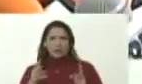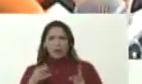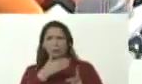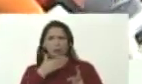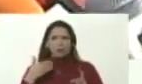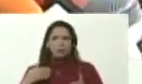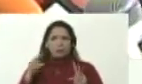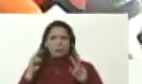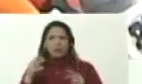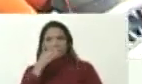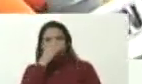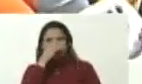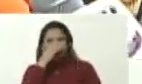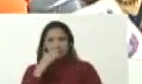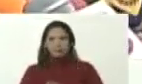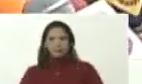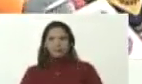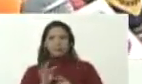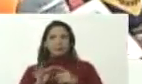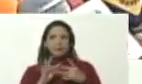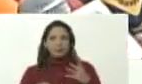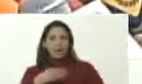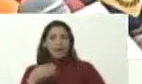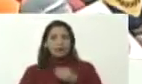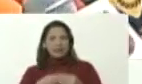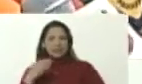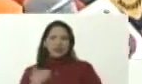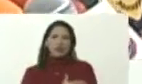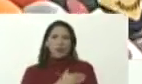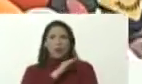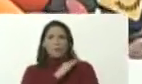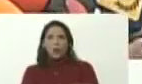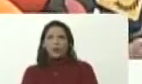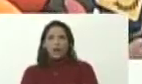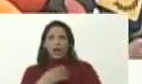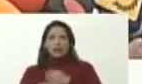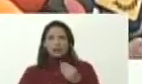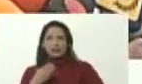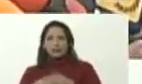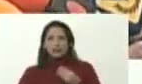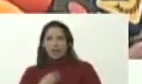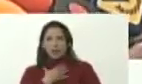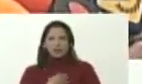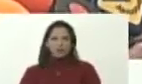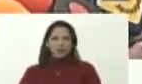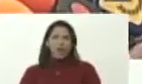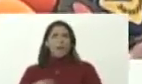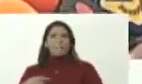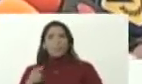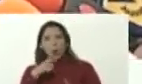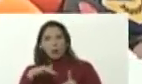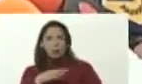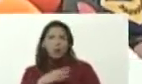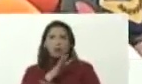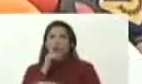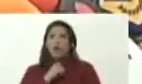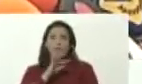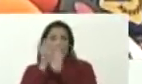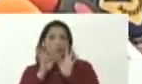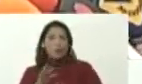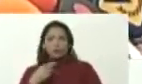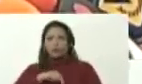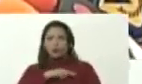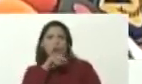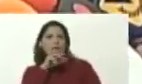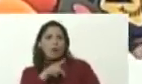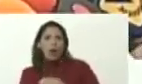son terroristas. ¿En función de qué? De hacerse del poder, de hacerle daño al pueblo. No hay forma, ni hay manera. Nosotros le hemos hablado muy claro